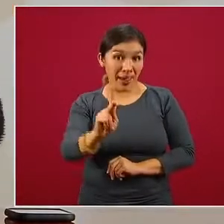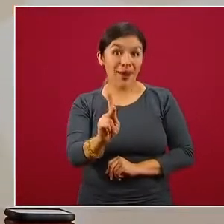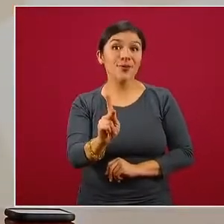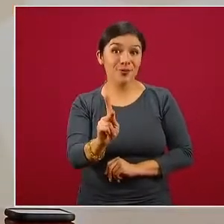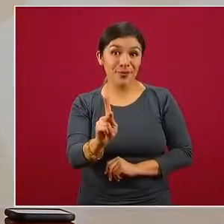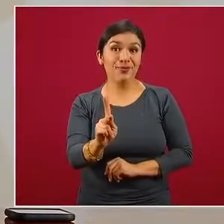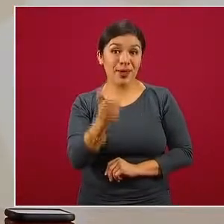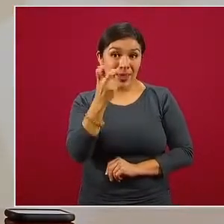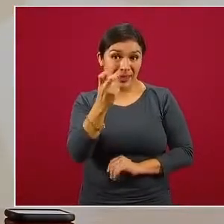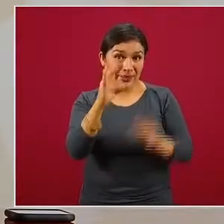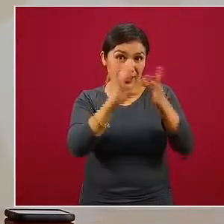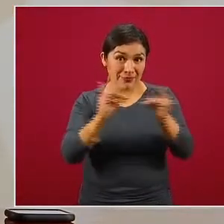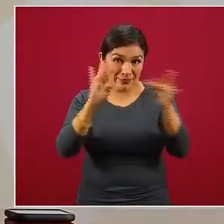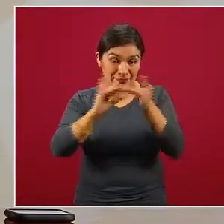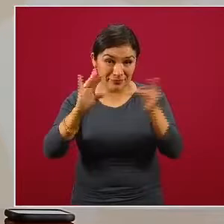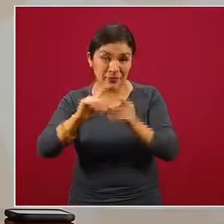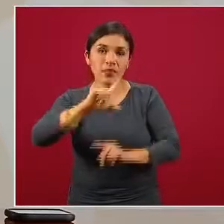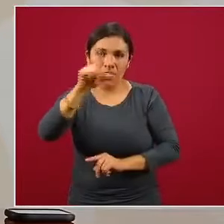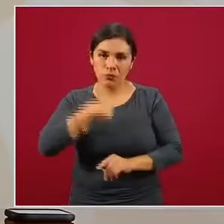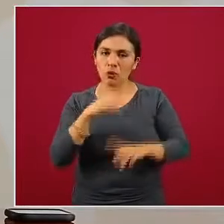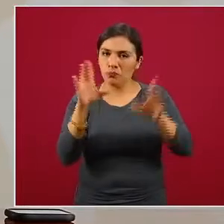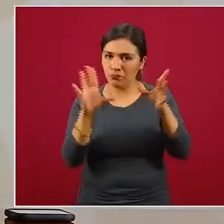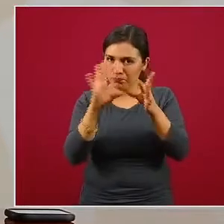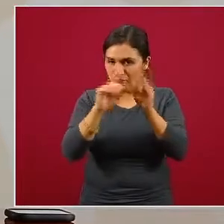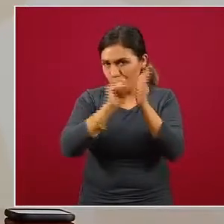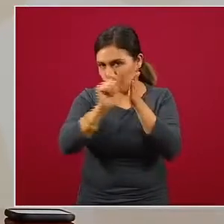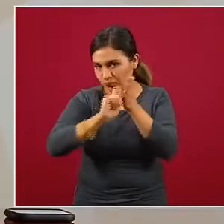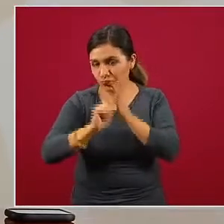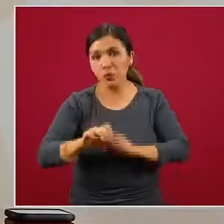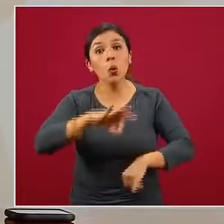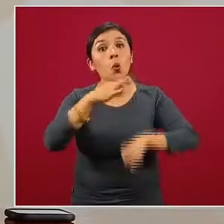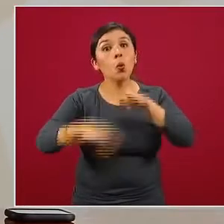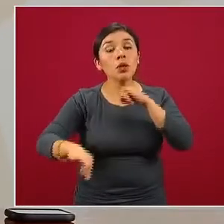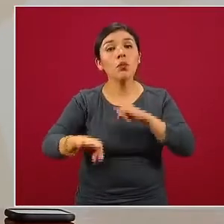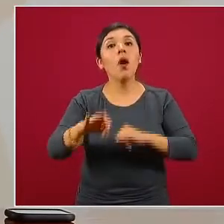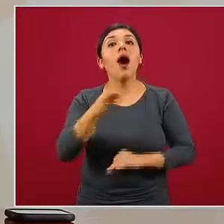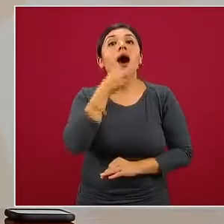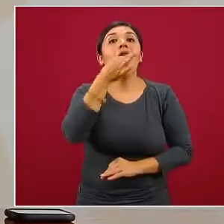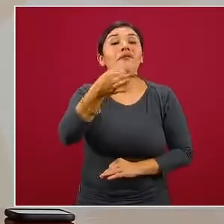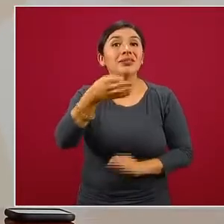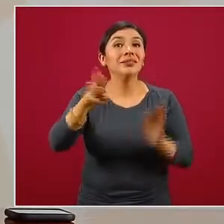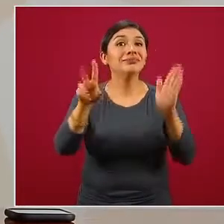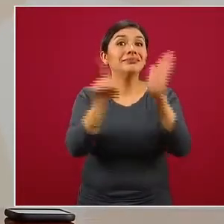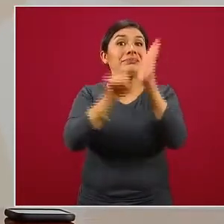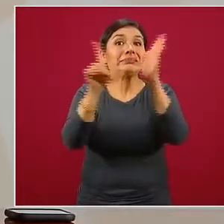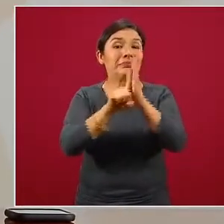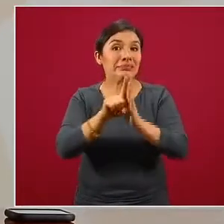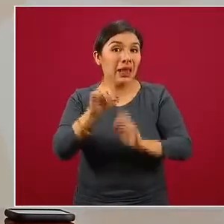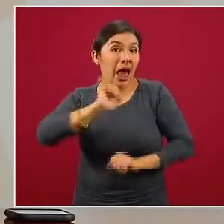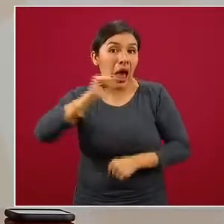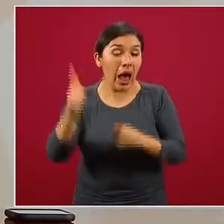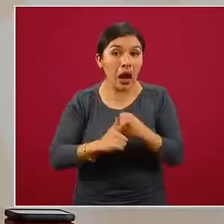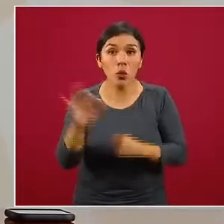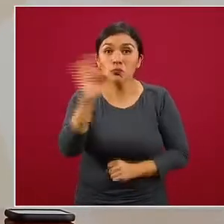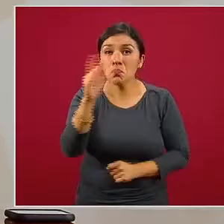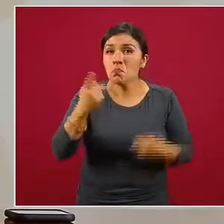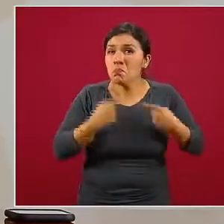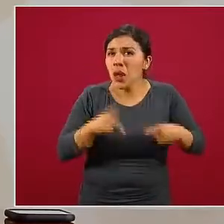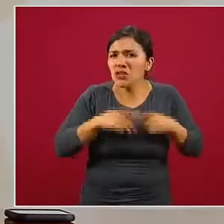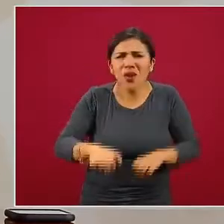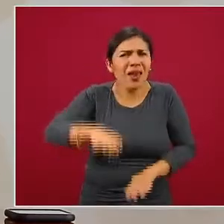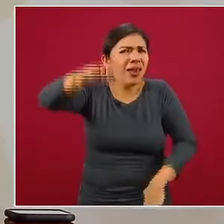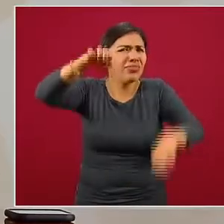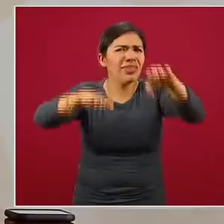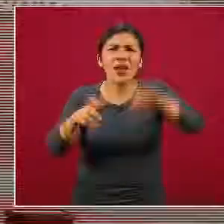a poner esa explicación de manera simple. Ahora, termino con la alerta. Si cualquier persona de cualquier